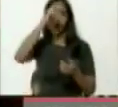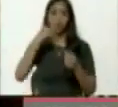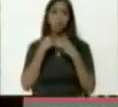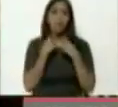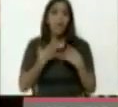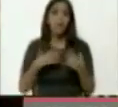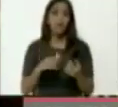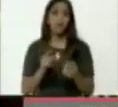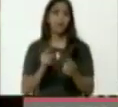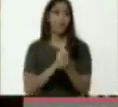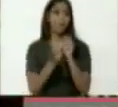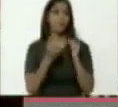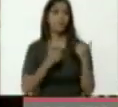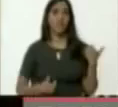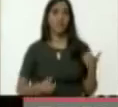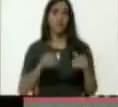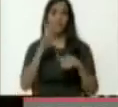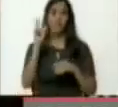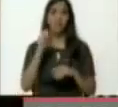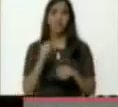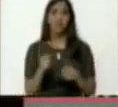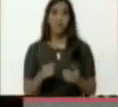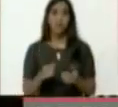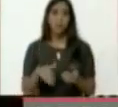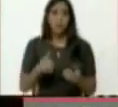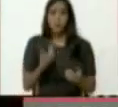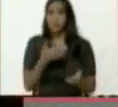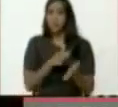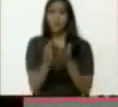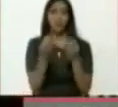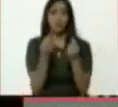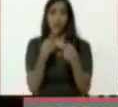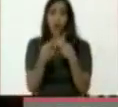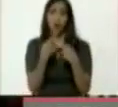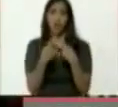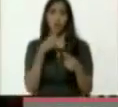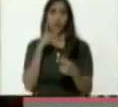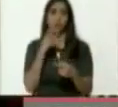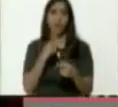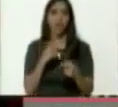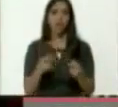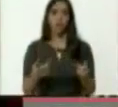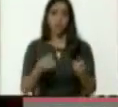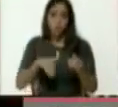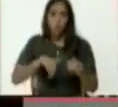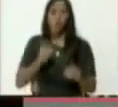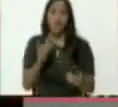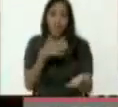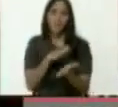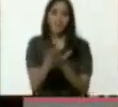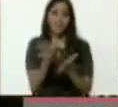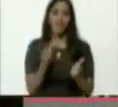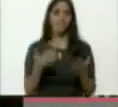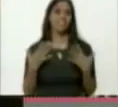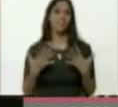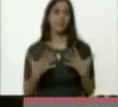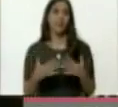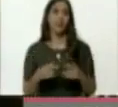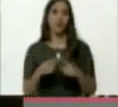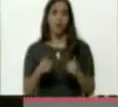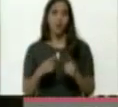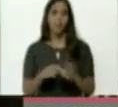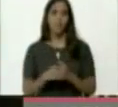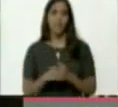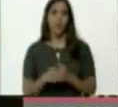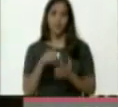Ya quedan 3 meses. En 3 meses pueden pasar muchas cosas, porque en el ámbito político puede pasar y está más desesperado, pero apenas